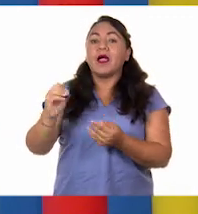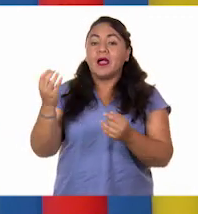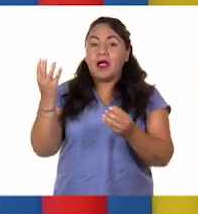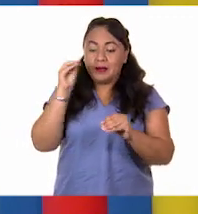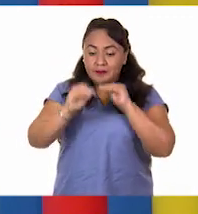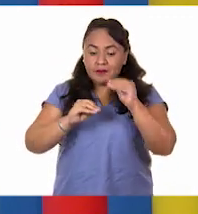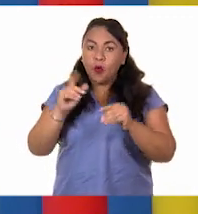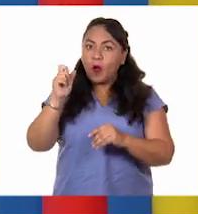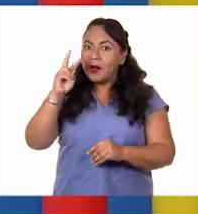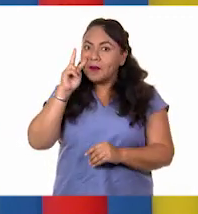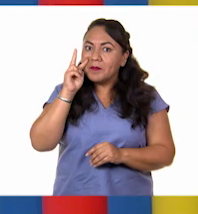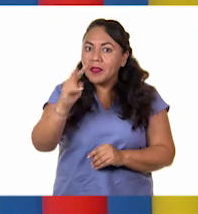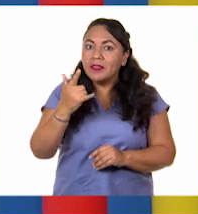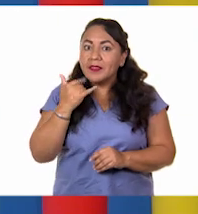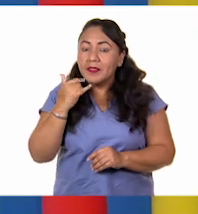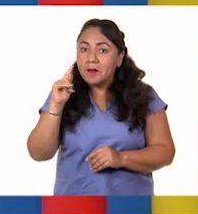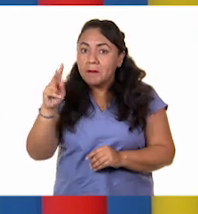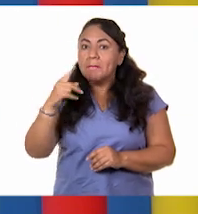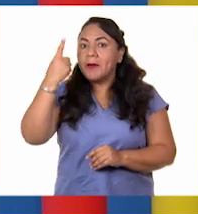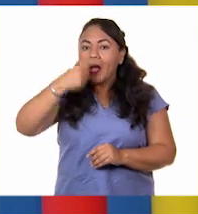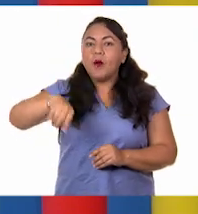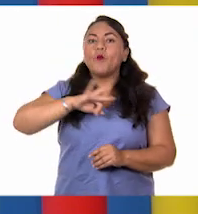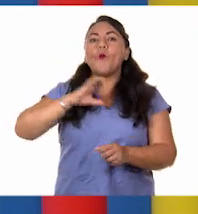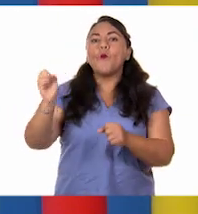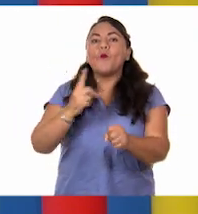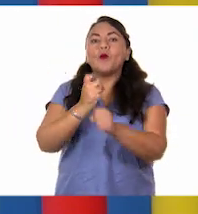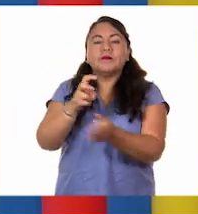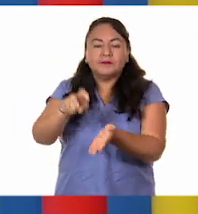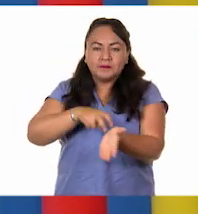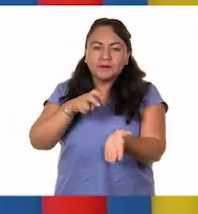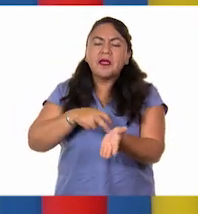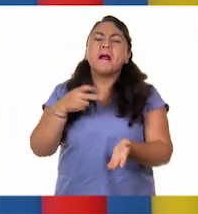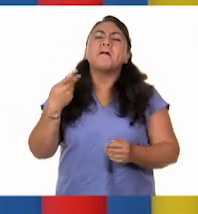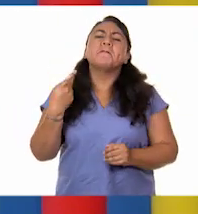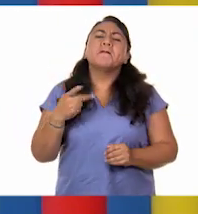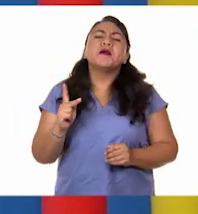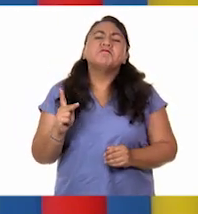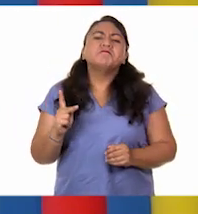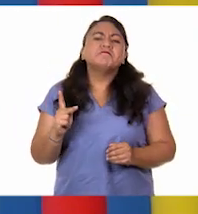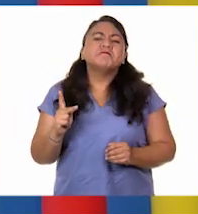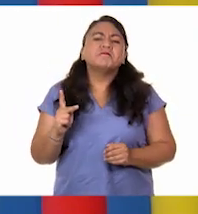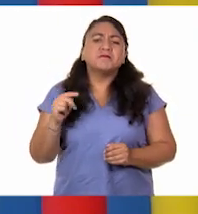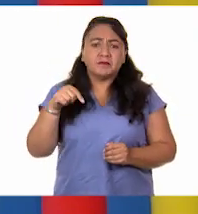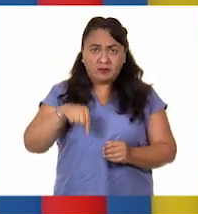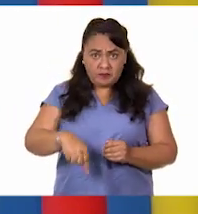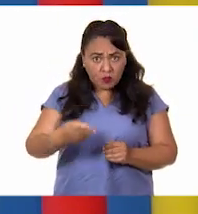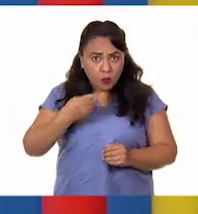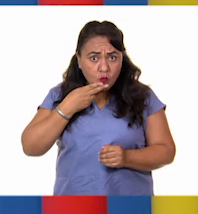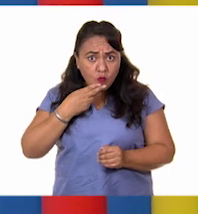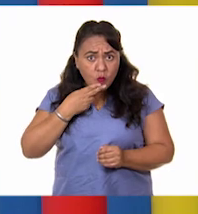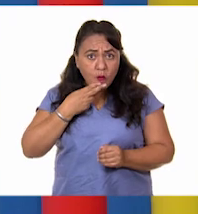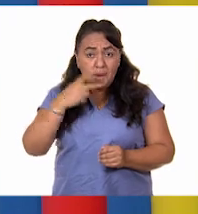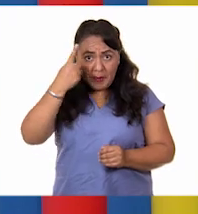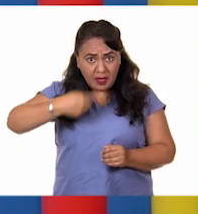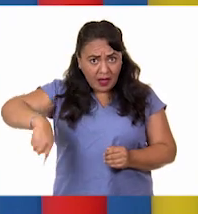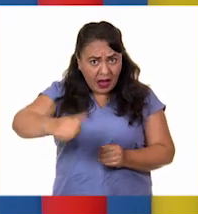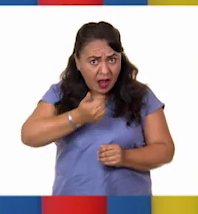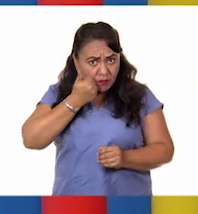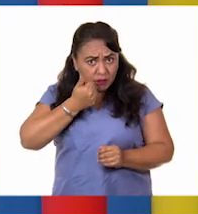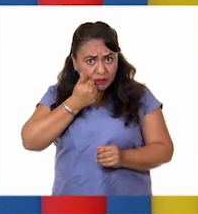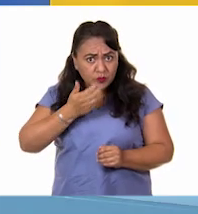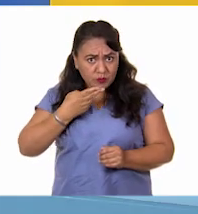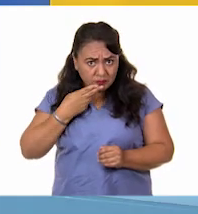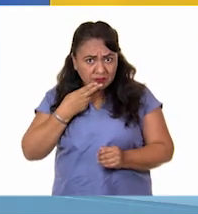mirando el programa para que tengan la oportunidad de corregirlos. Pero, ¿esto será de utilidad para nuestros alumnos y nuestras